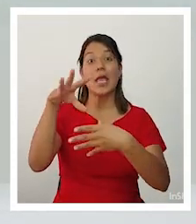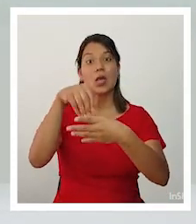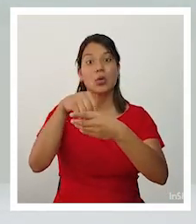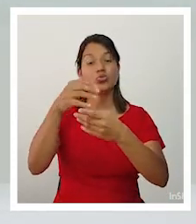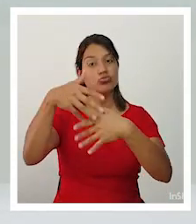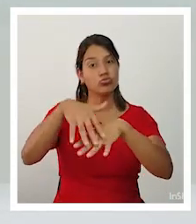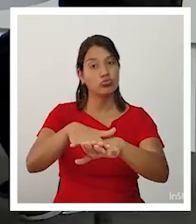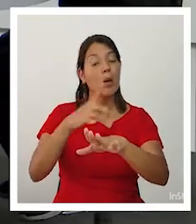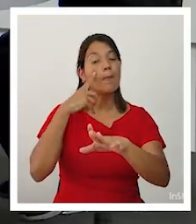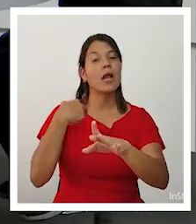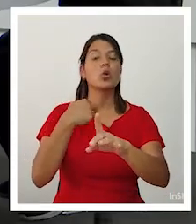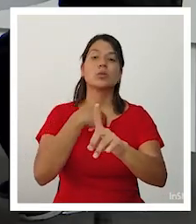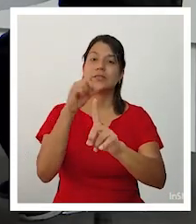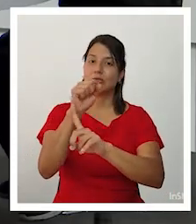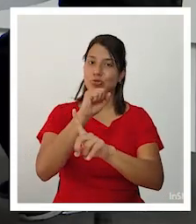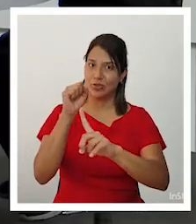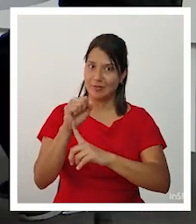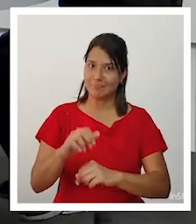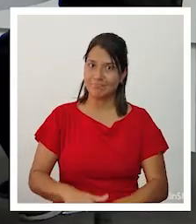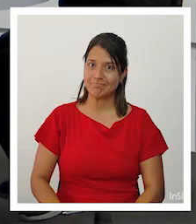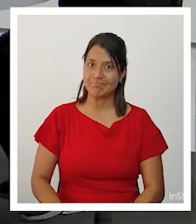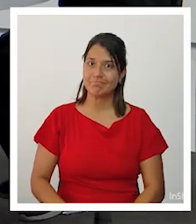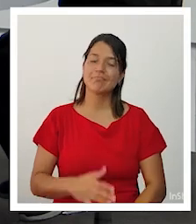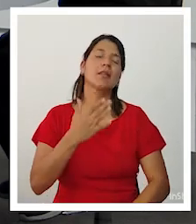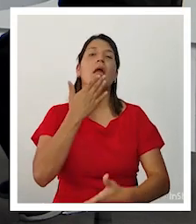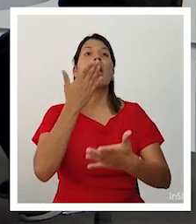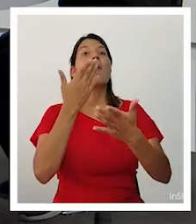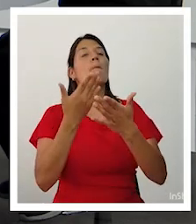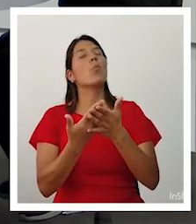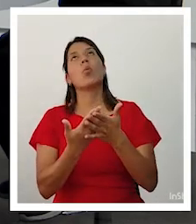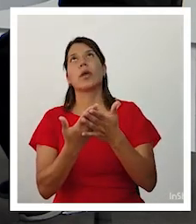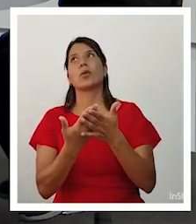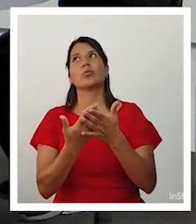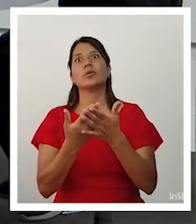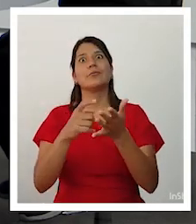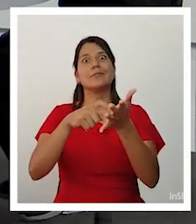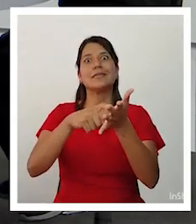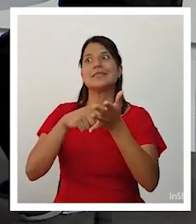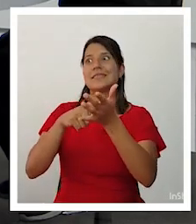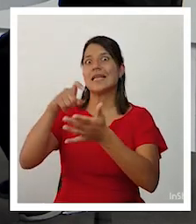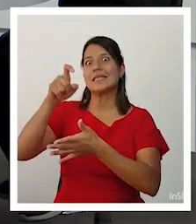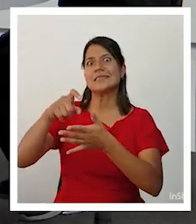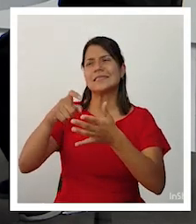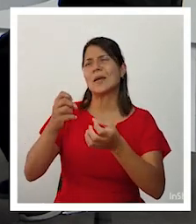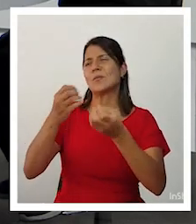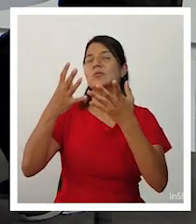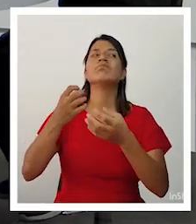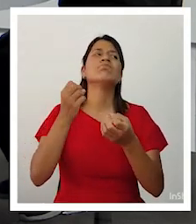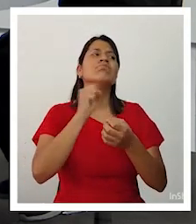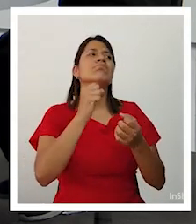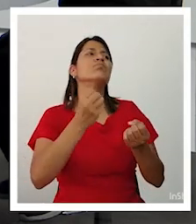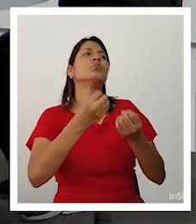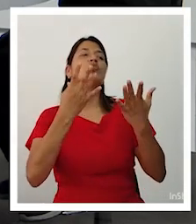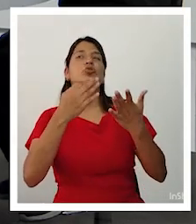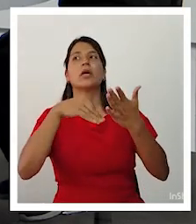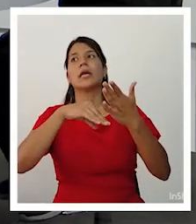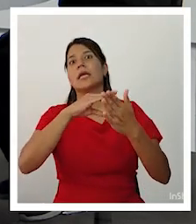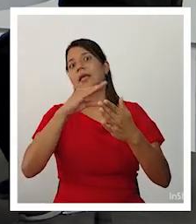sociedad. Bueno, las demandas son tan grandes y en distintas cosas,